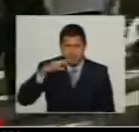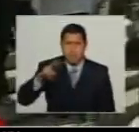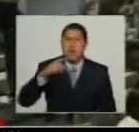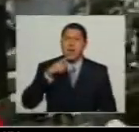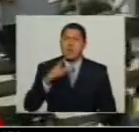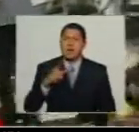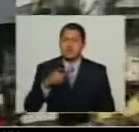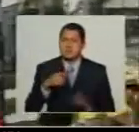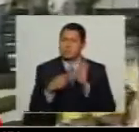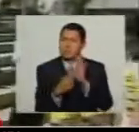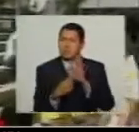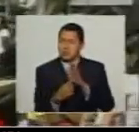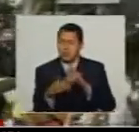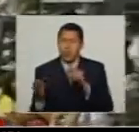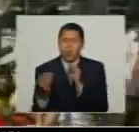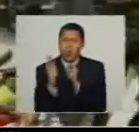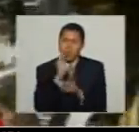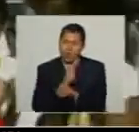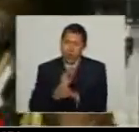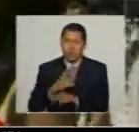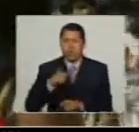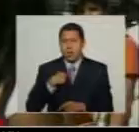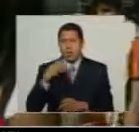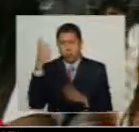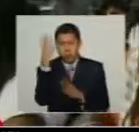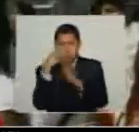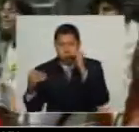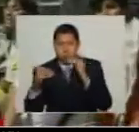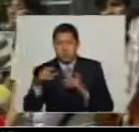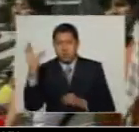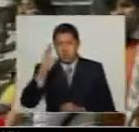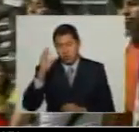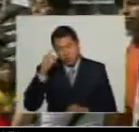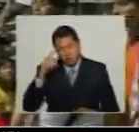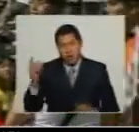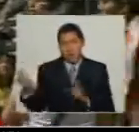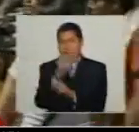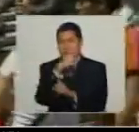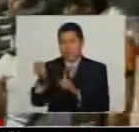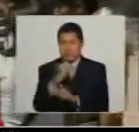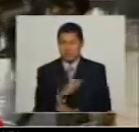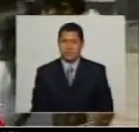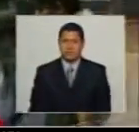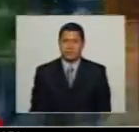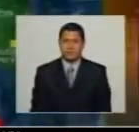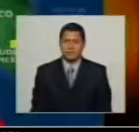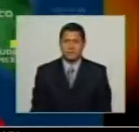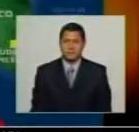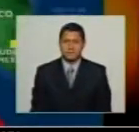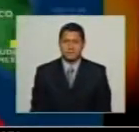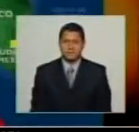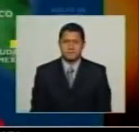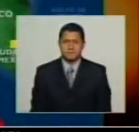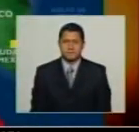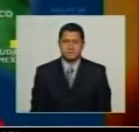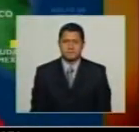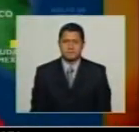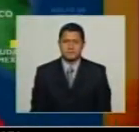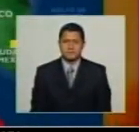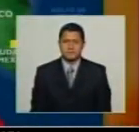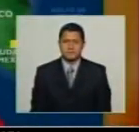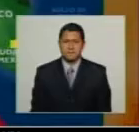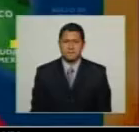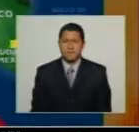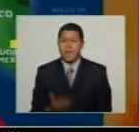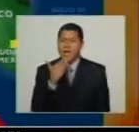señalaron les ha brindado cobijo cuando han tenido que abandonar su país precisamente por la violencia. Pero queda ahí para el anecdotario, para la memoria.